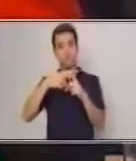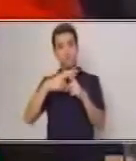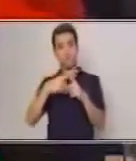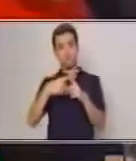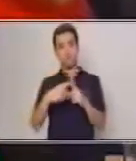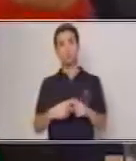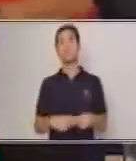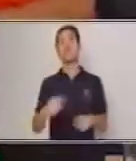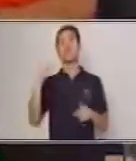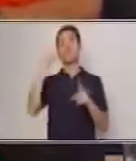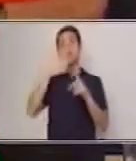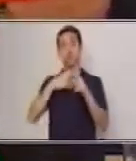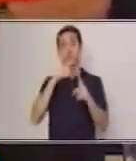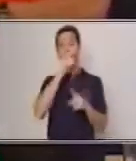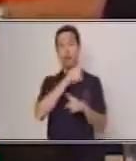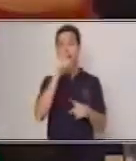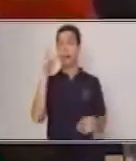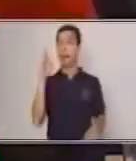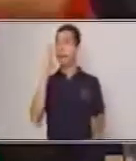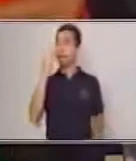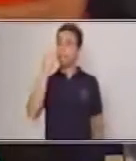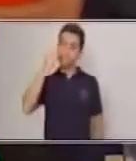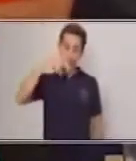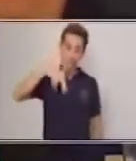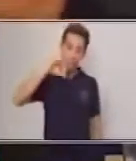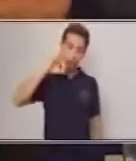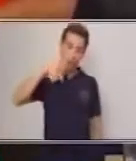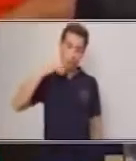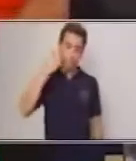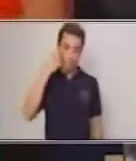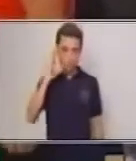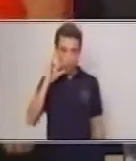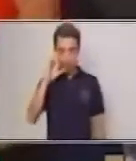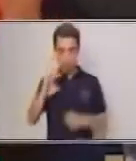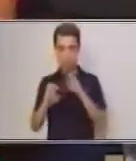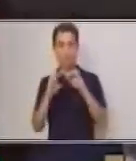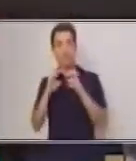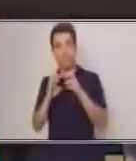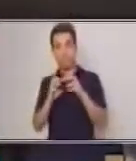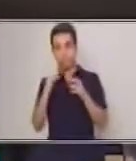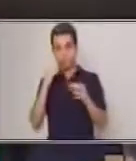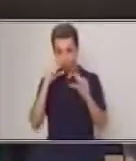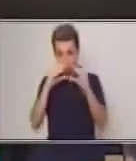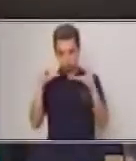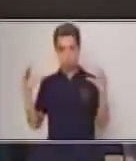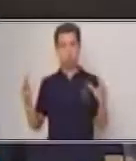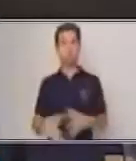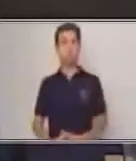de binomios perfectos. Coloquemos nuestro patrón.